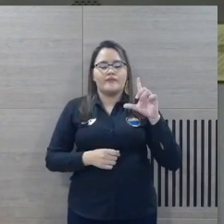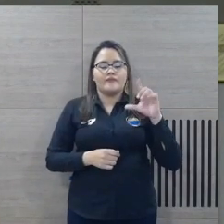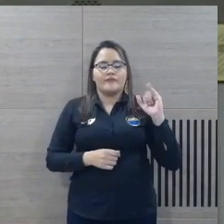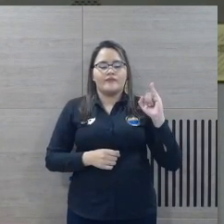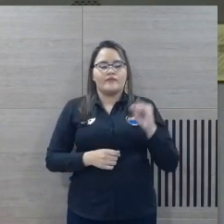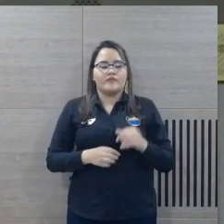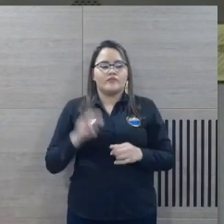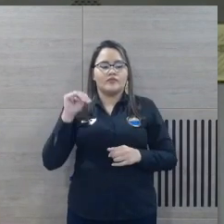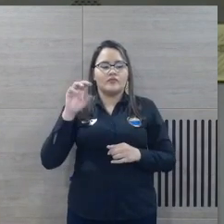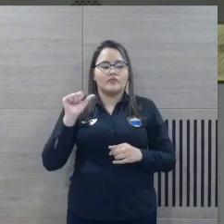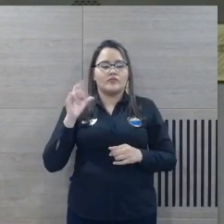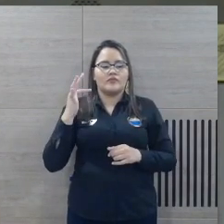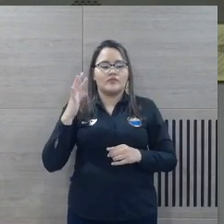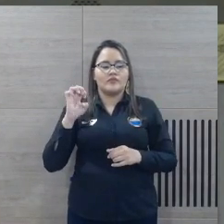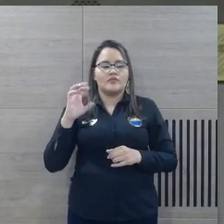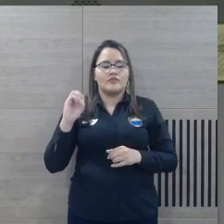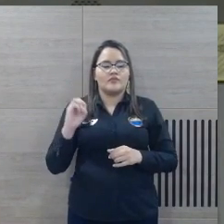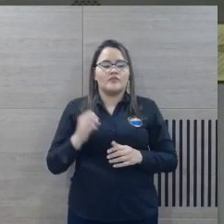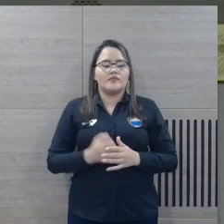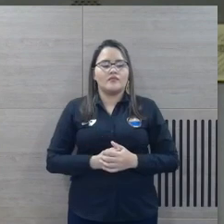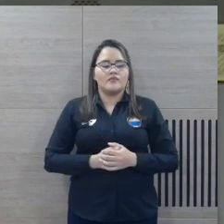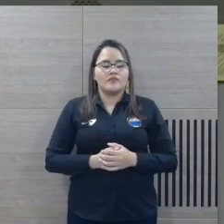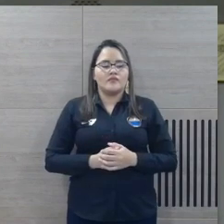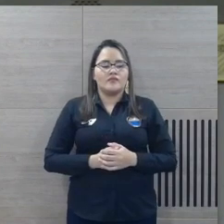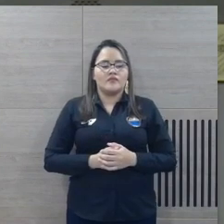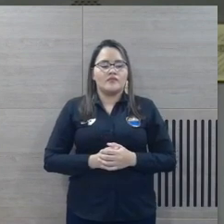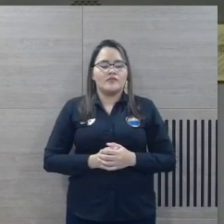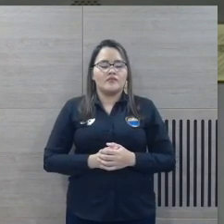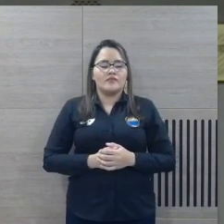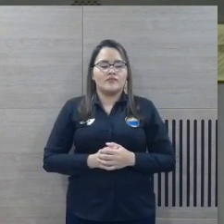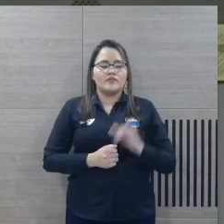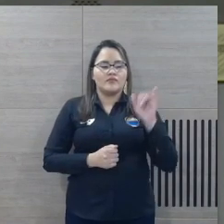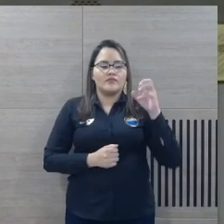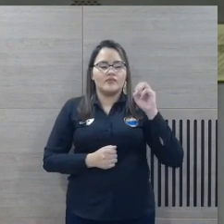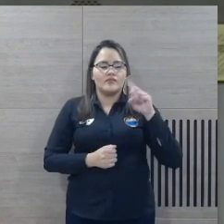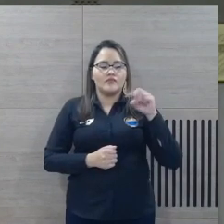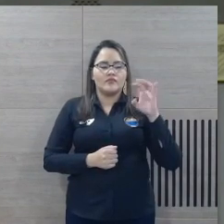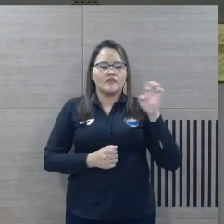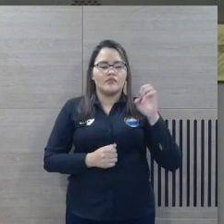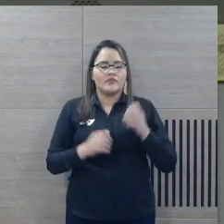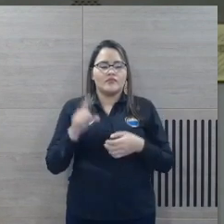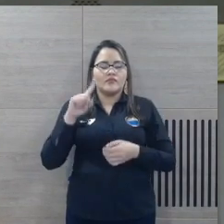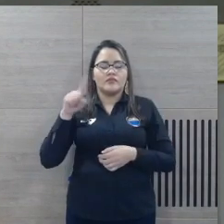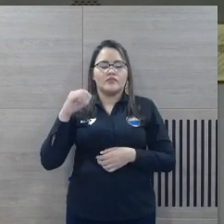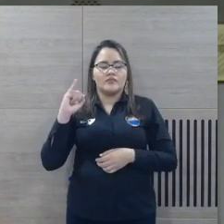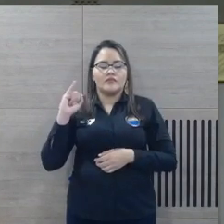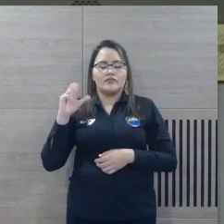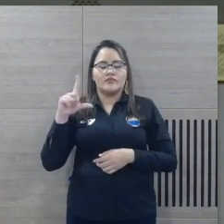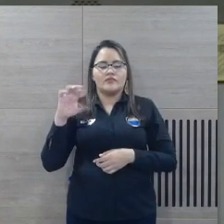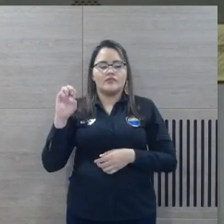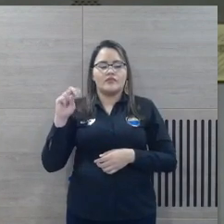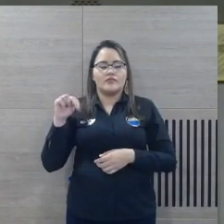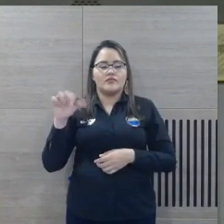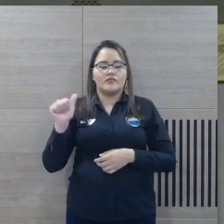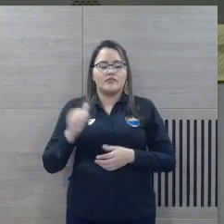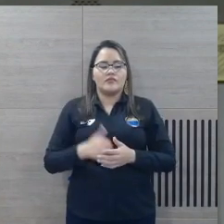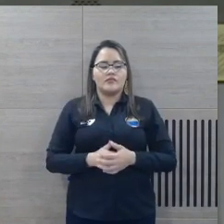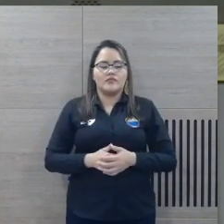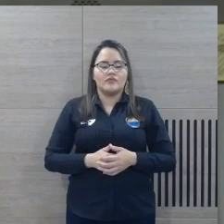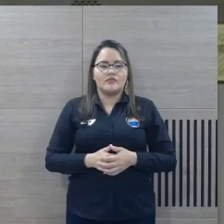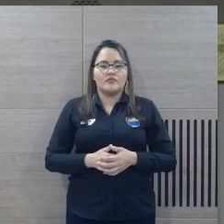Inocencio Jesús Vargas Guerrero. Silena María Sierra Martínez. Ingeniero Pesquero. Ariel Aramis Daniel